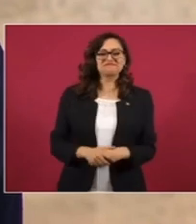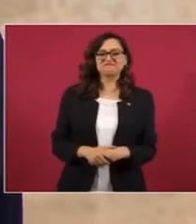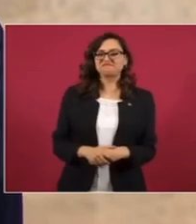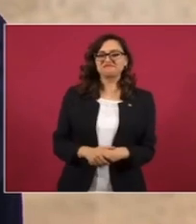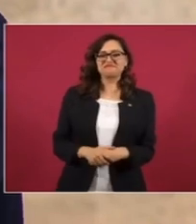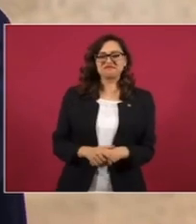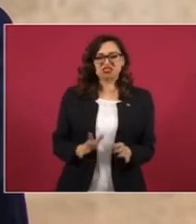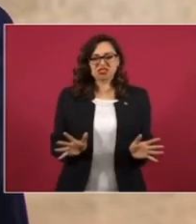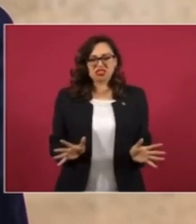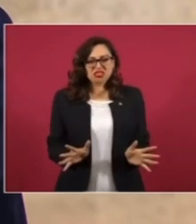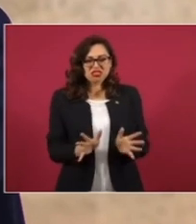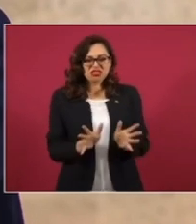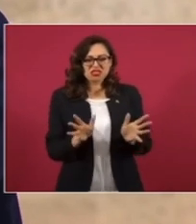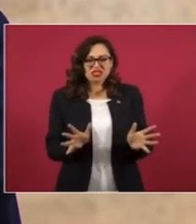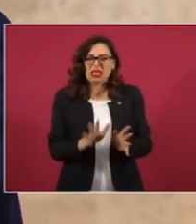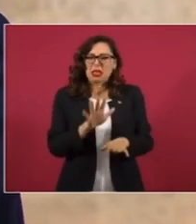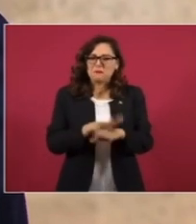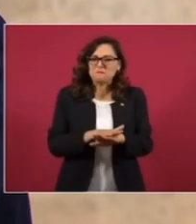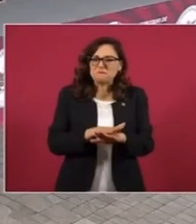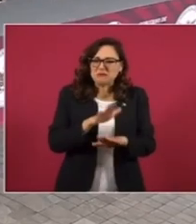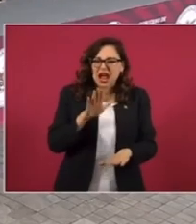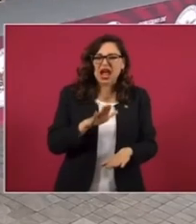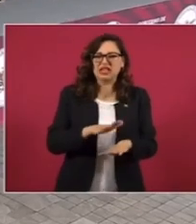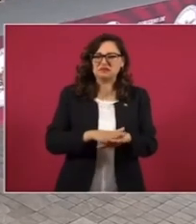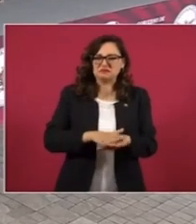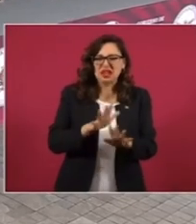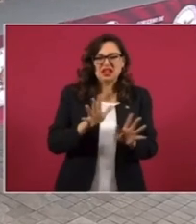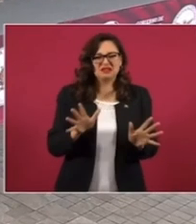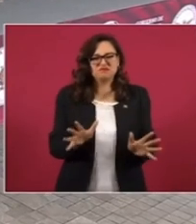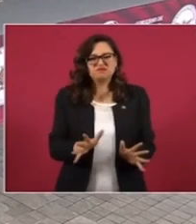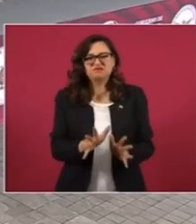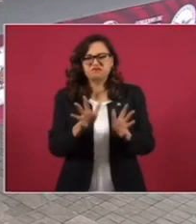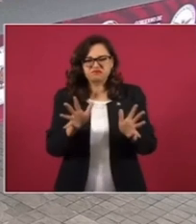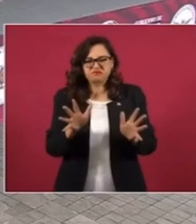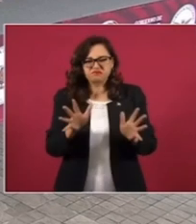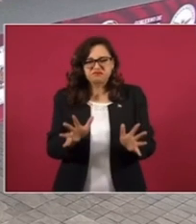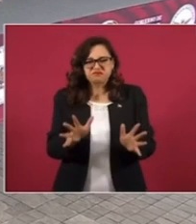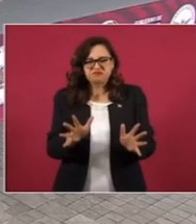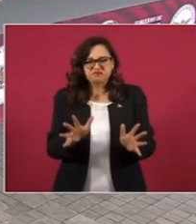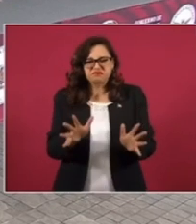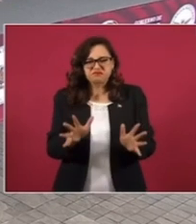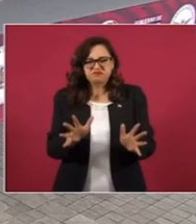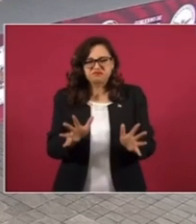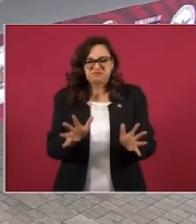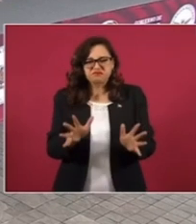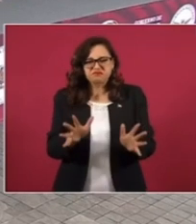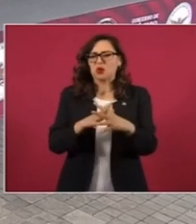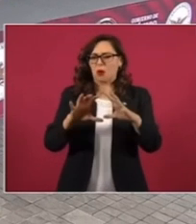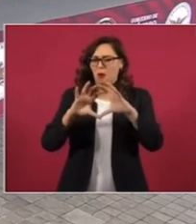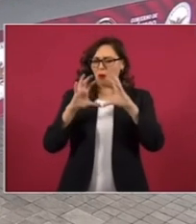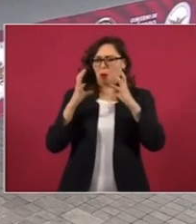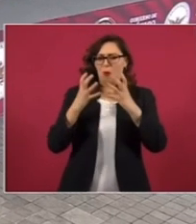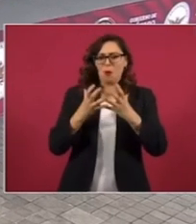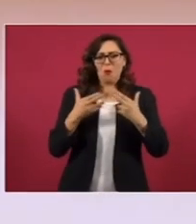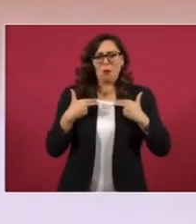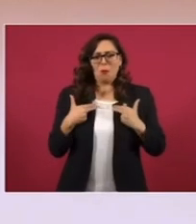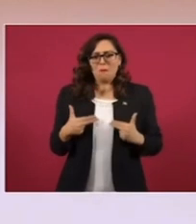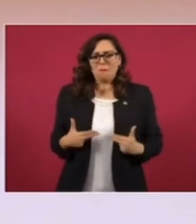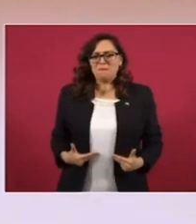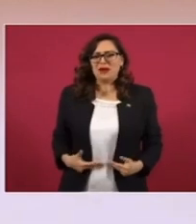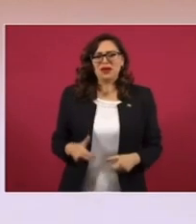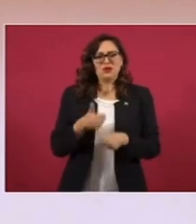importe el sufrimiento que inflingen a la humanidad ni el daño